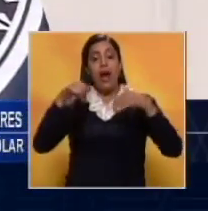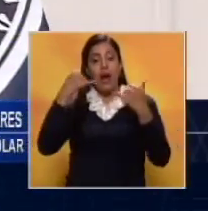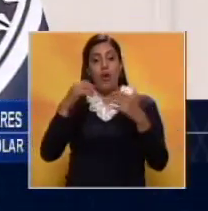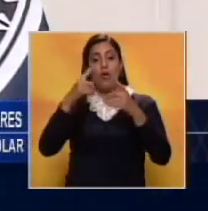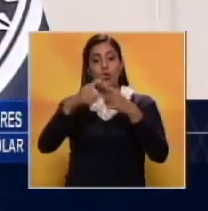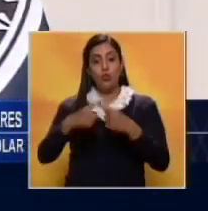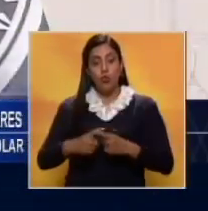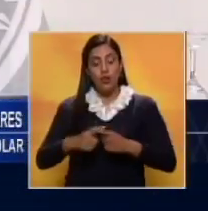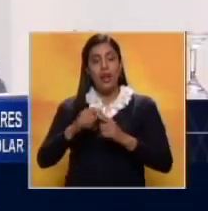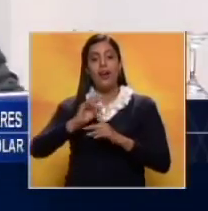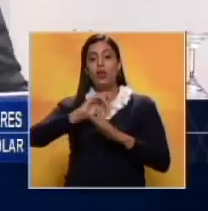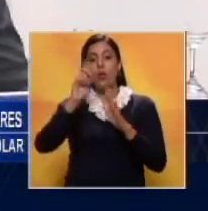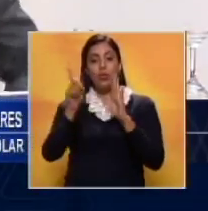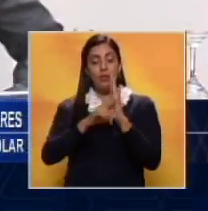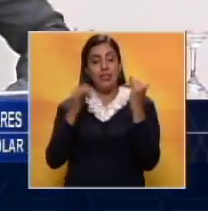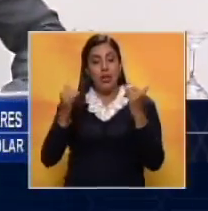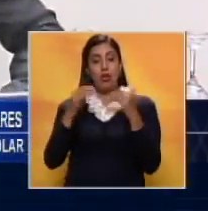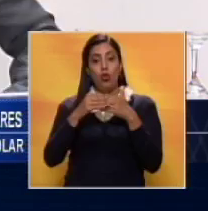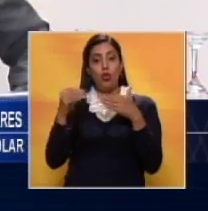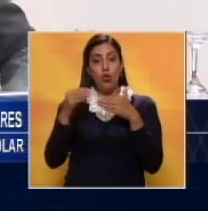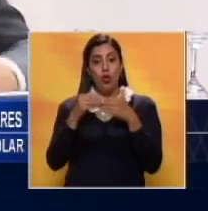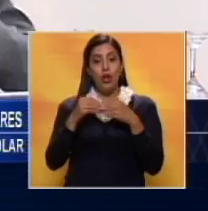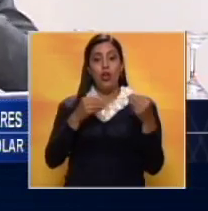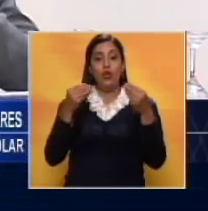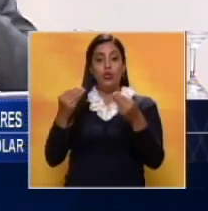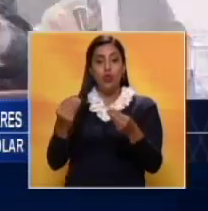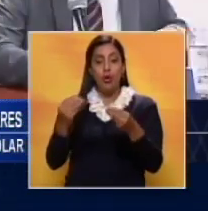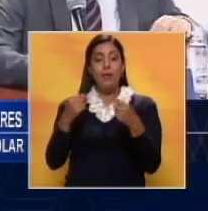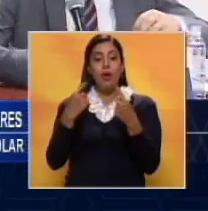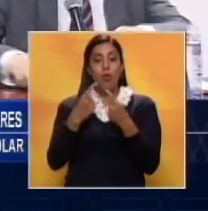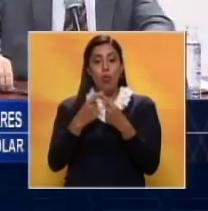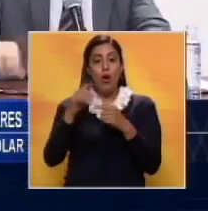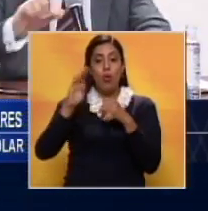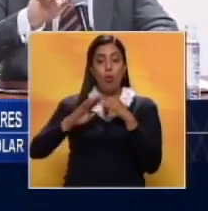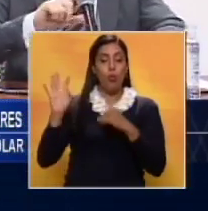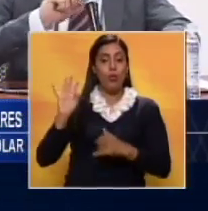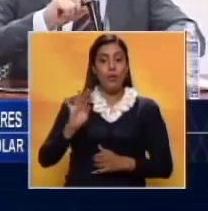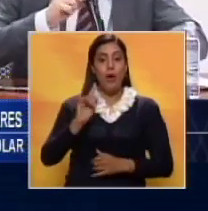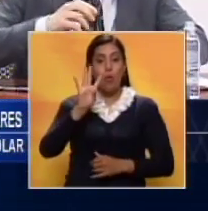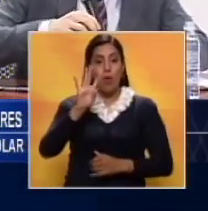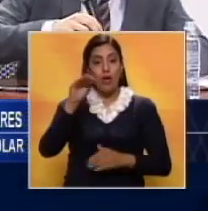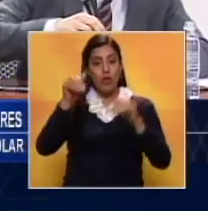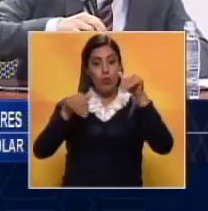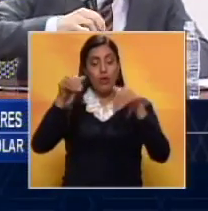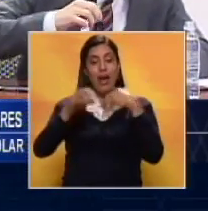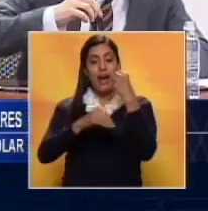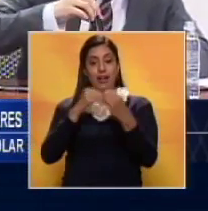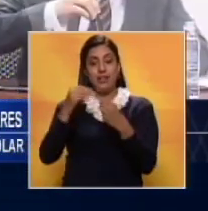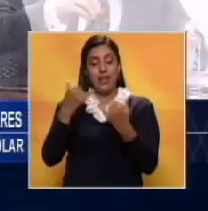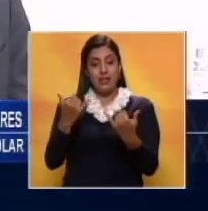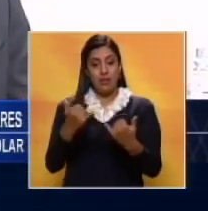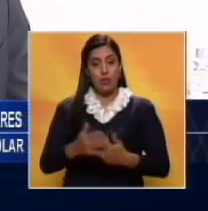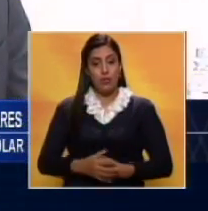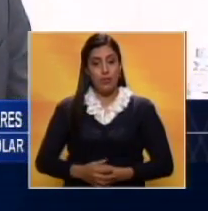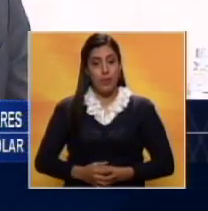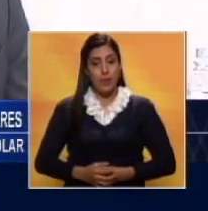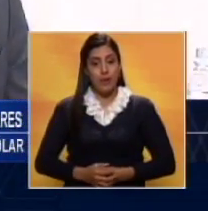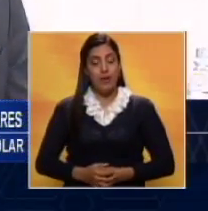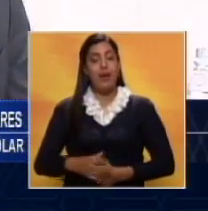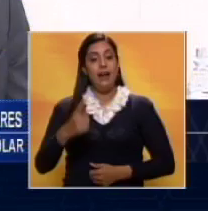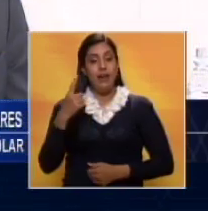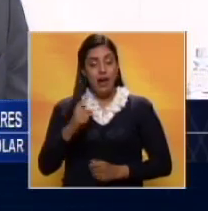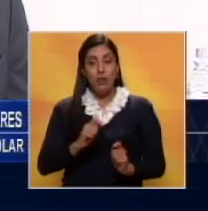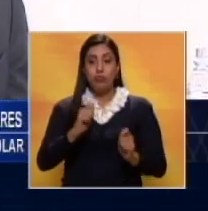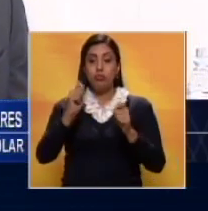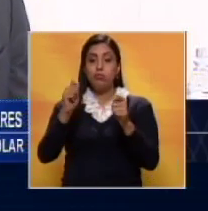la cifra acumulada hasta ahora de dólares entregados durante las últimas 4 subastas que se han realizado hasta ahora. Se